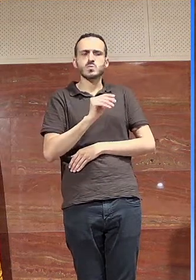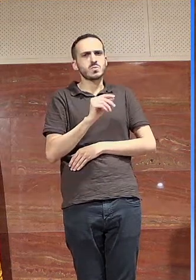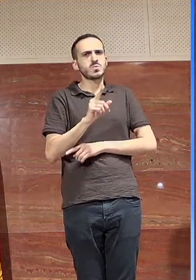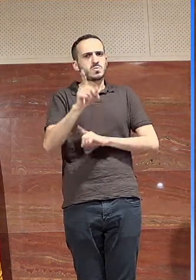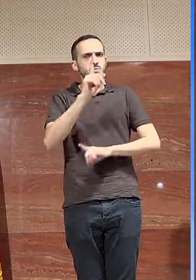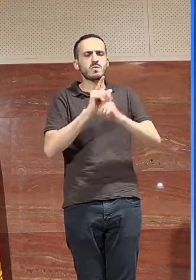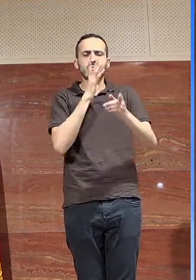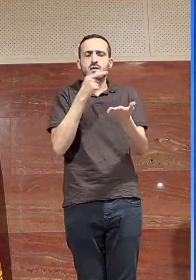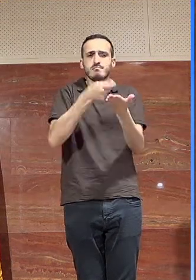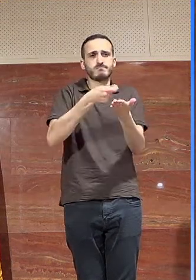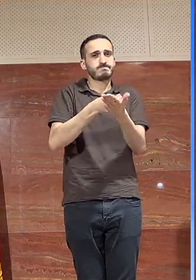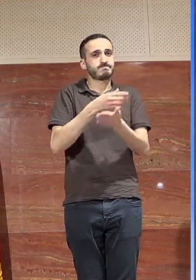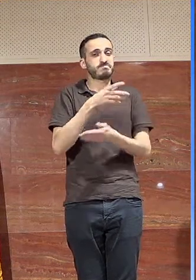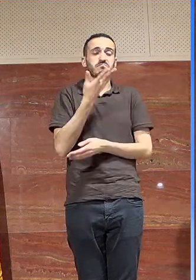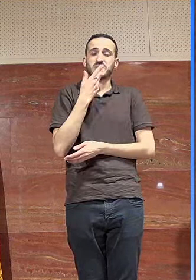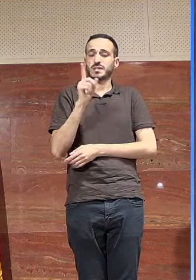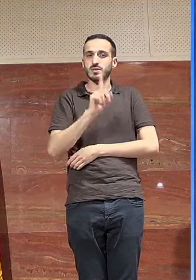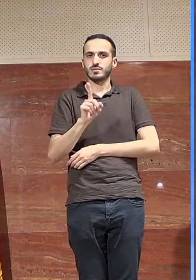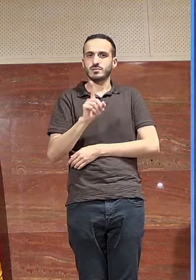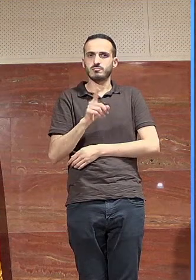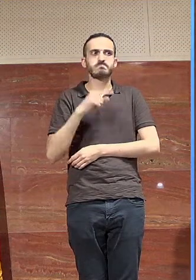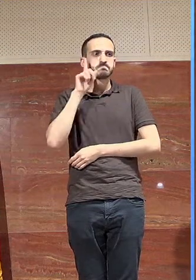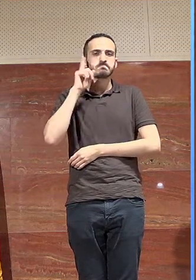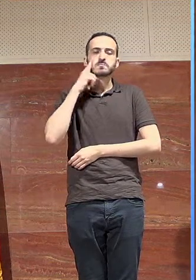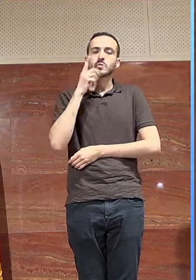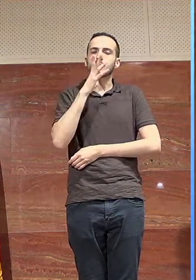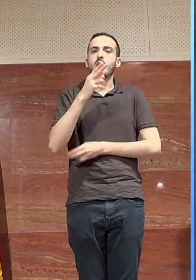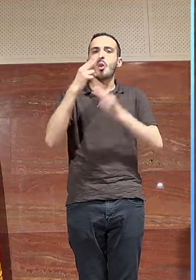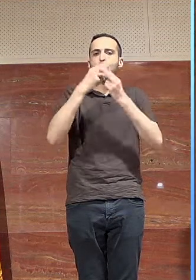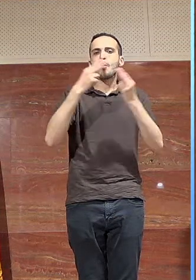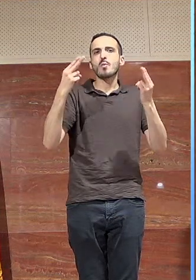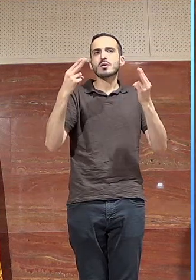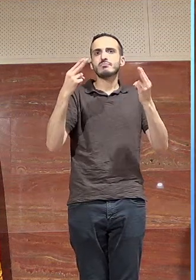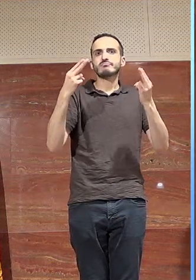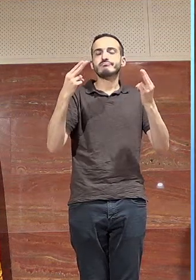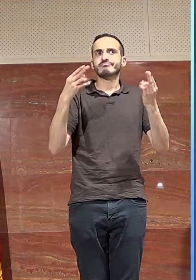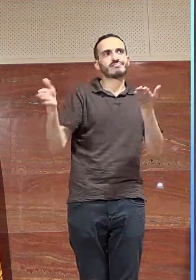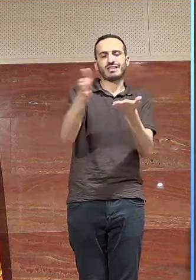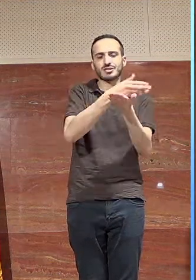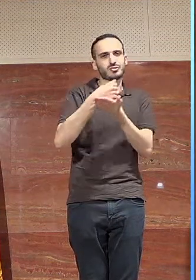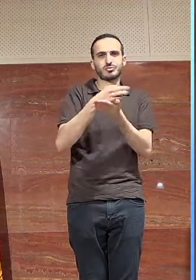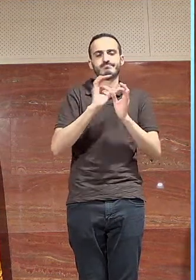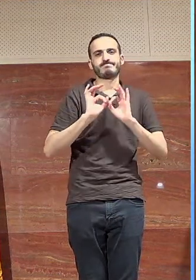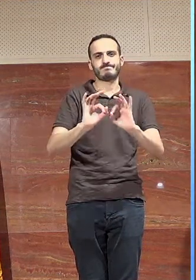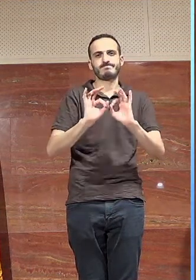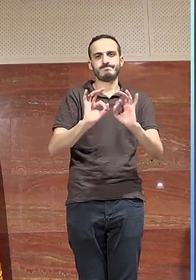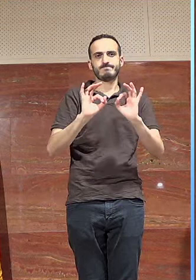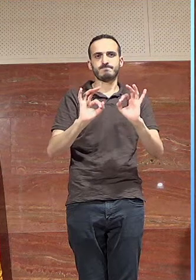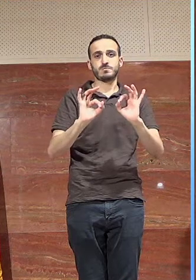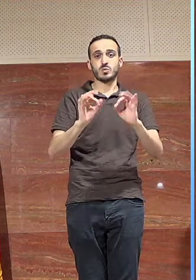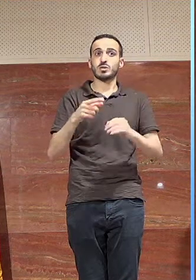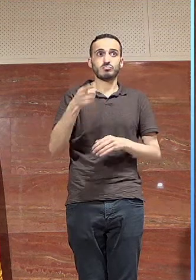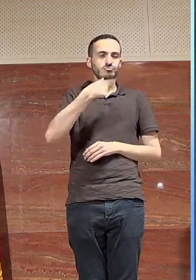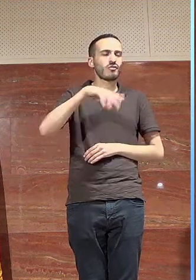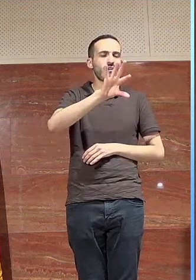que otra de las ventajas de la crisis es que nos hemos dado cuenta de que lo público no es que no sea de nadie, sino que es de todos, ¿no? Pues tendremos que elegir,